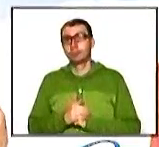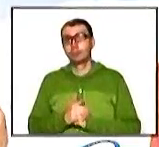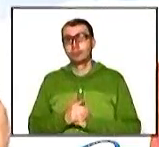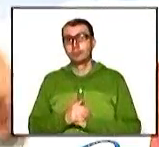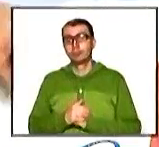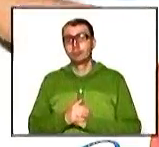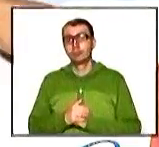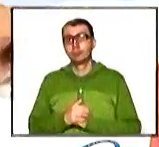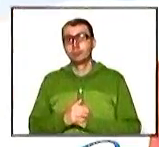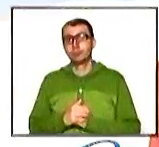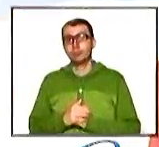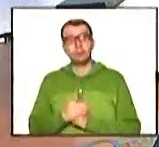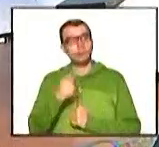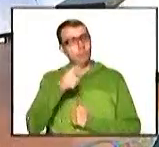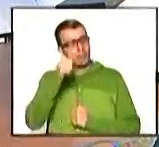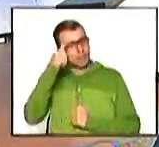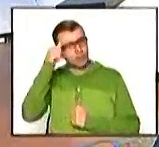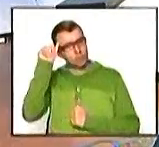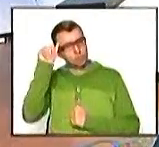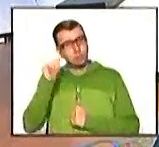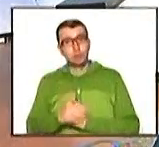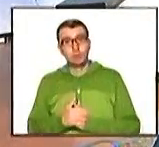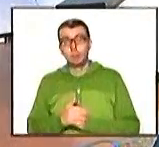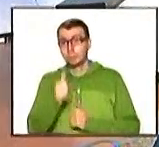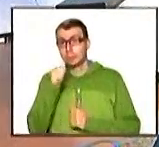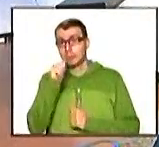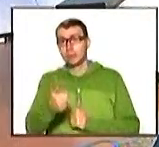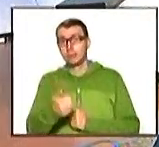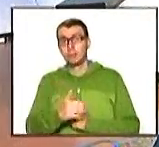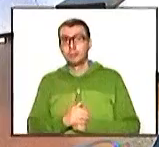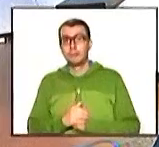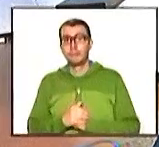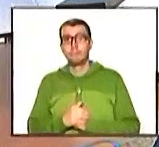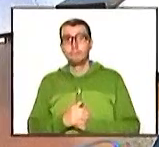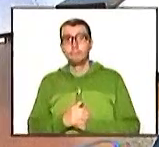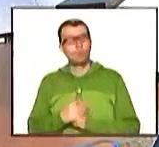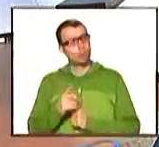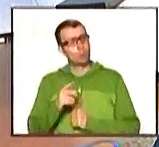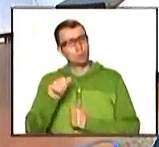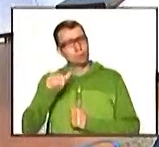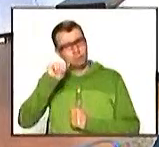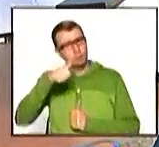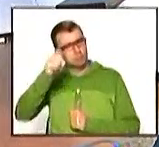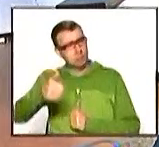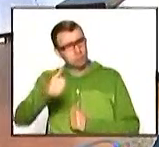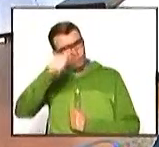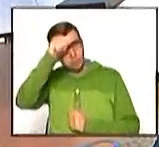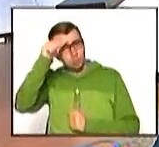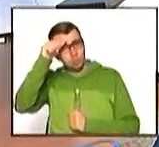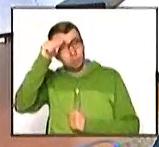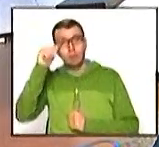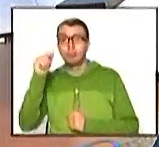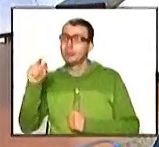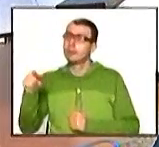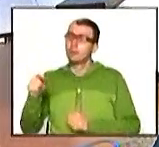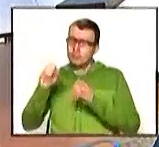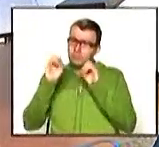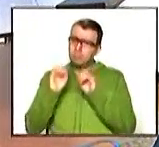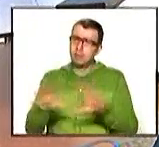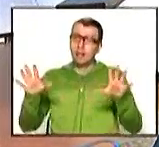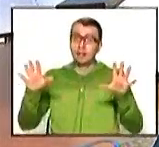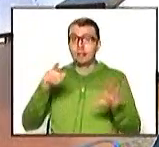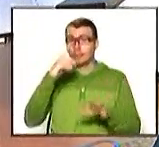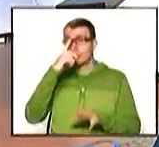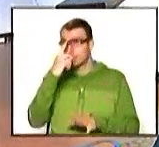mejor. ¿Se acuerda que mañana es el domingo, el Festival de Magia en Manizales, el